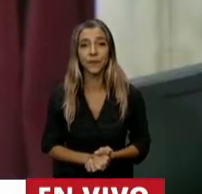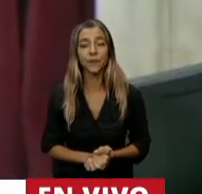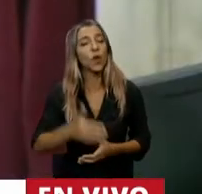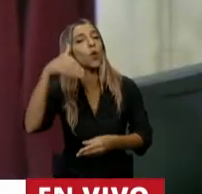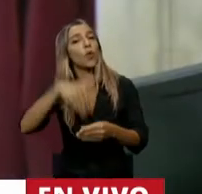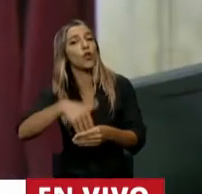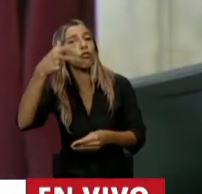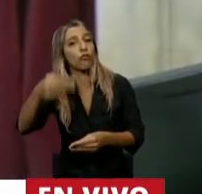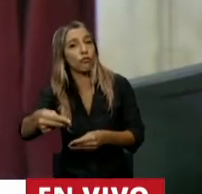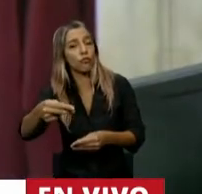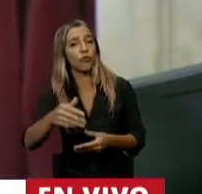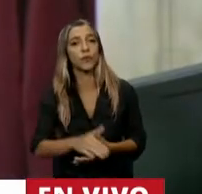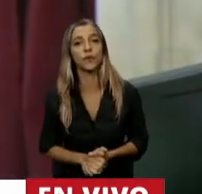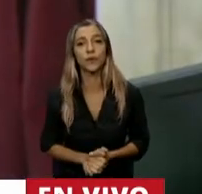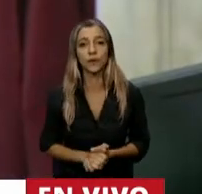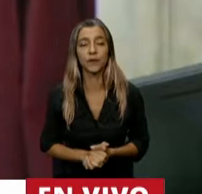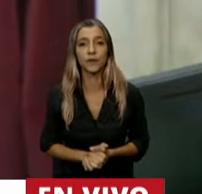Voto